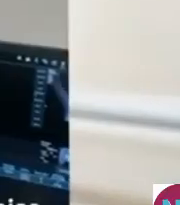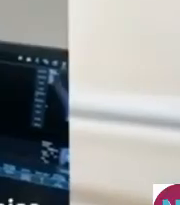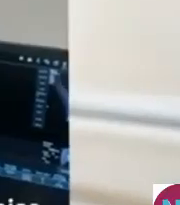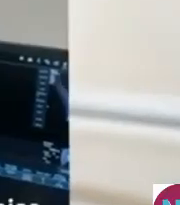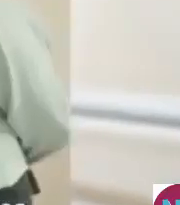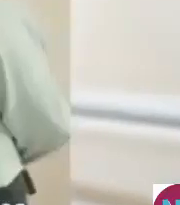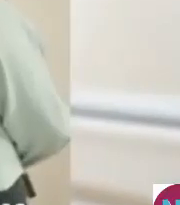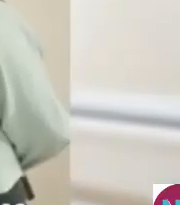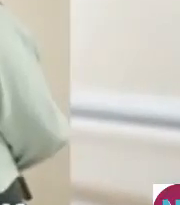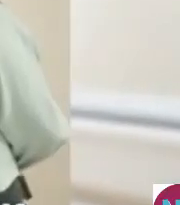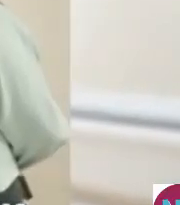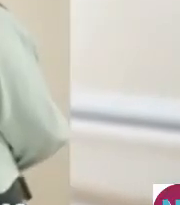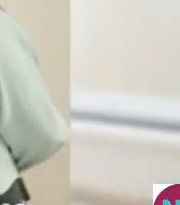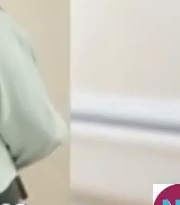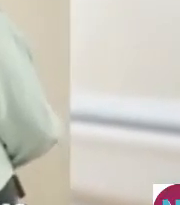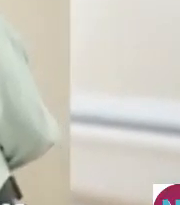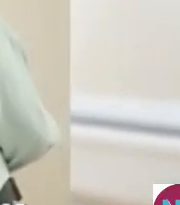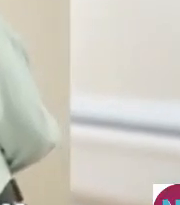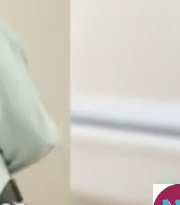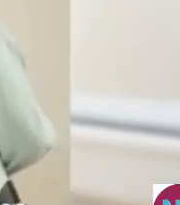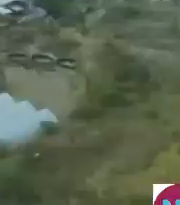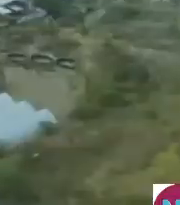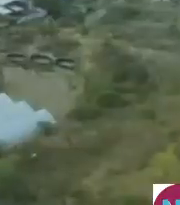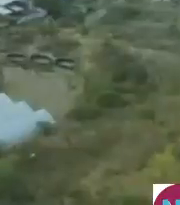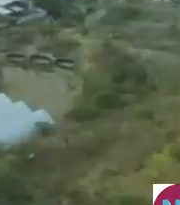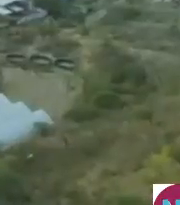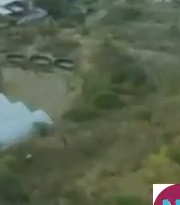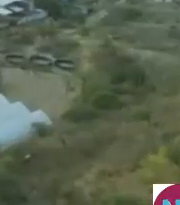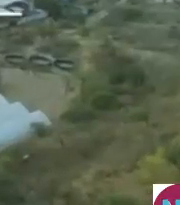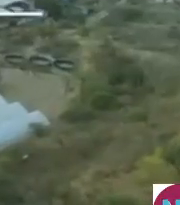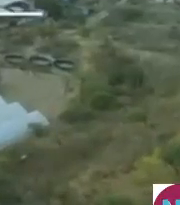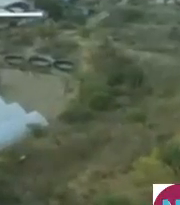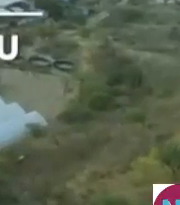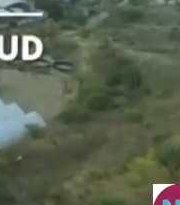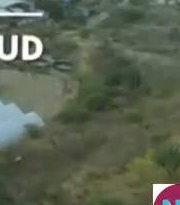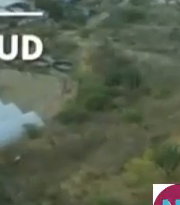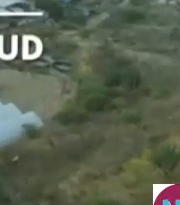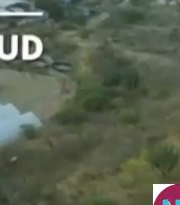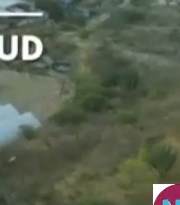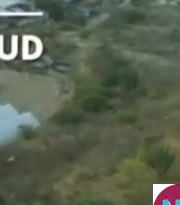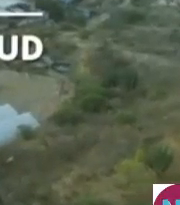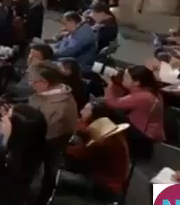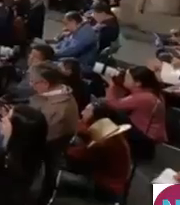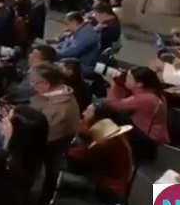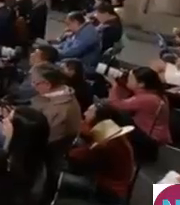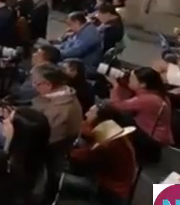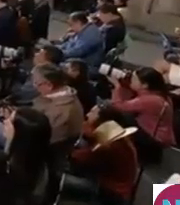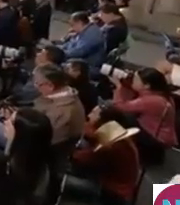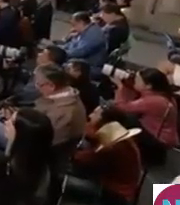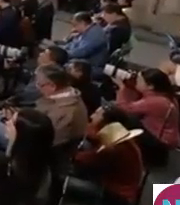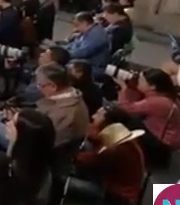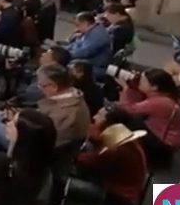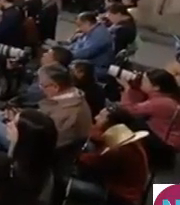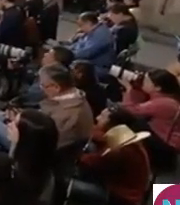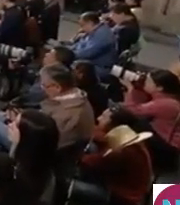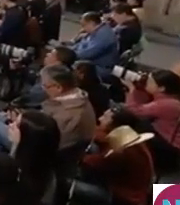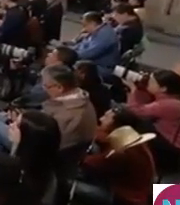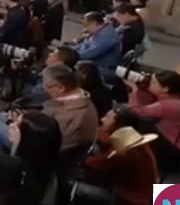su compromiso de llevar los servicios médicos gratuitos para todas las personas en todos los lugares.